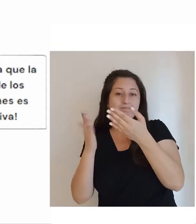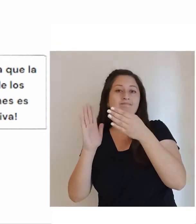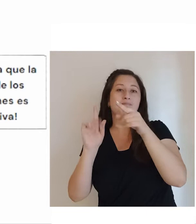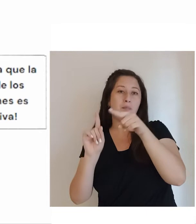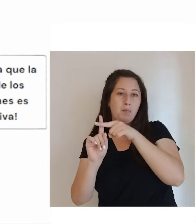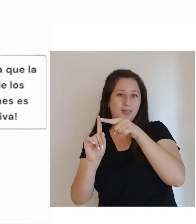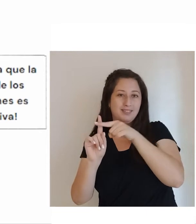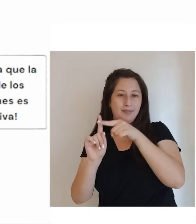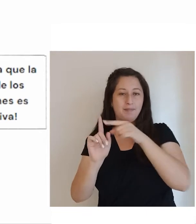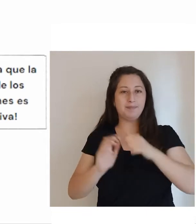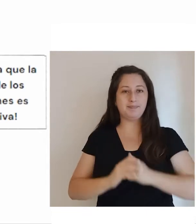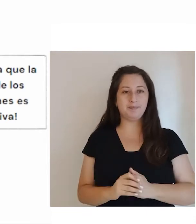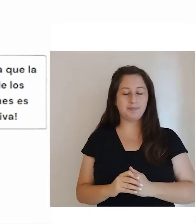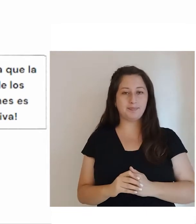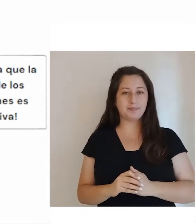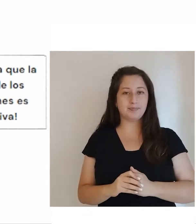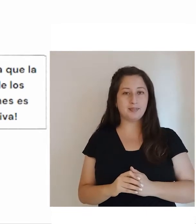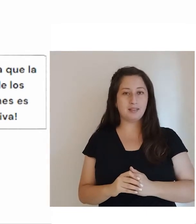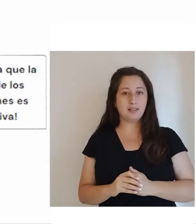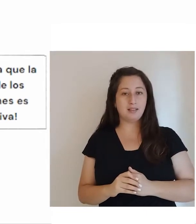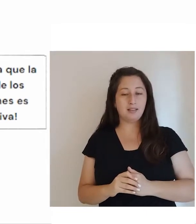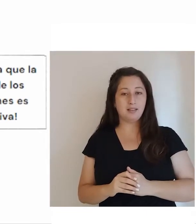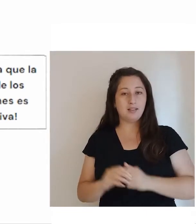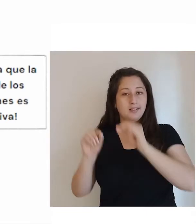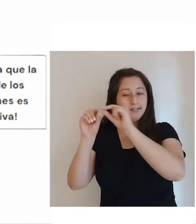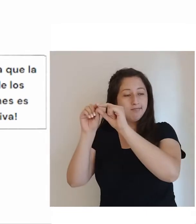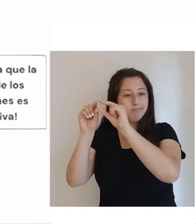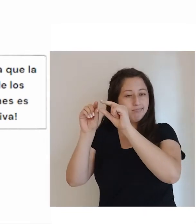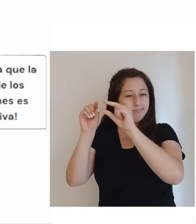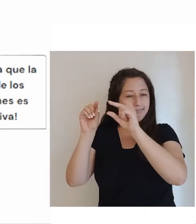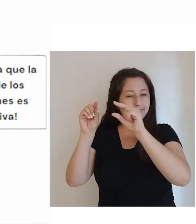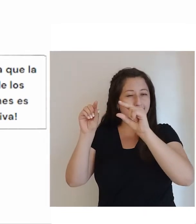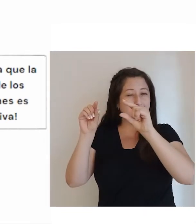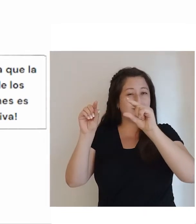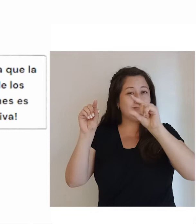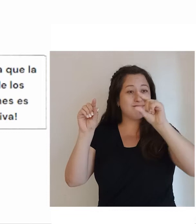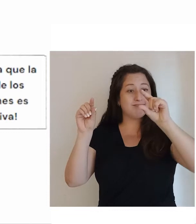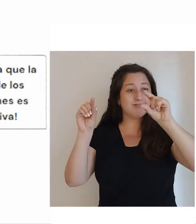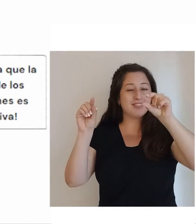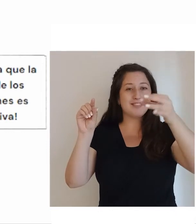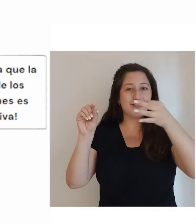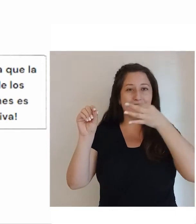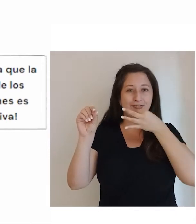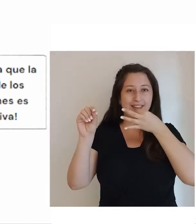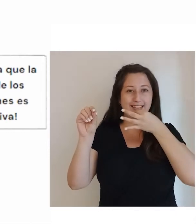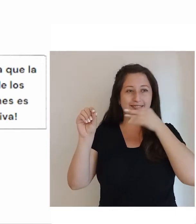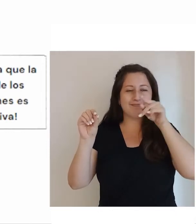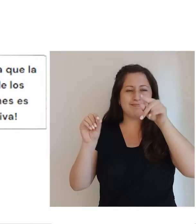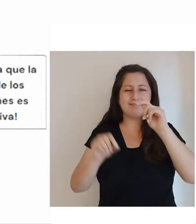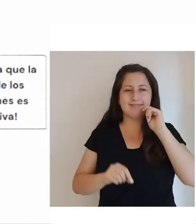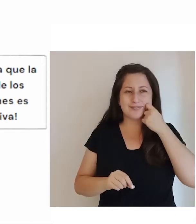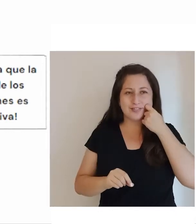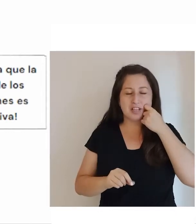consecuencia una carga positiva. En la escala, la carga va aumentando hasta